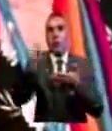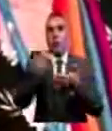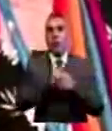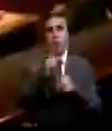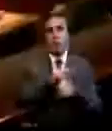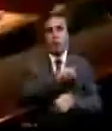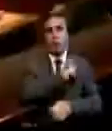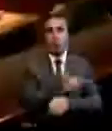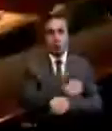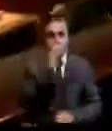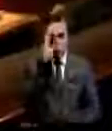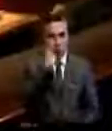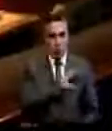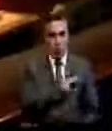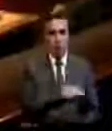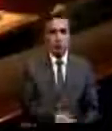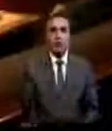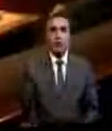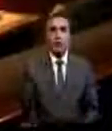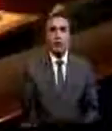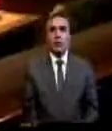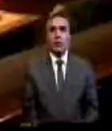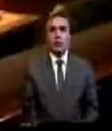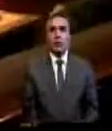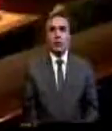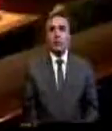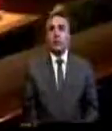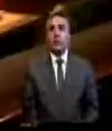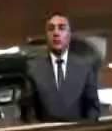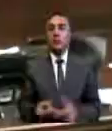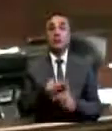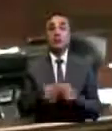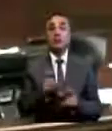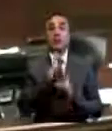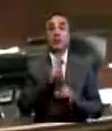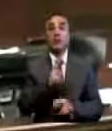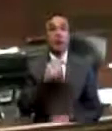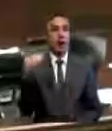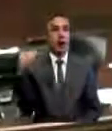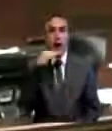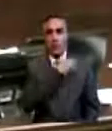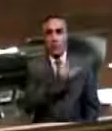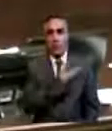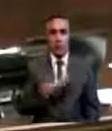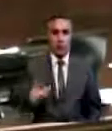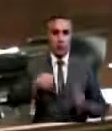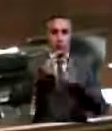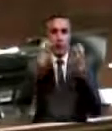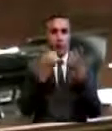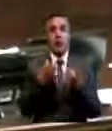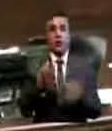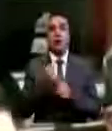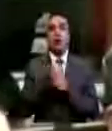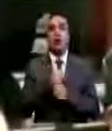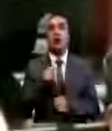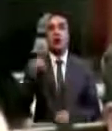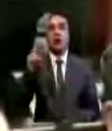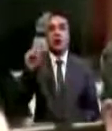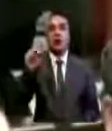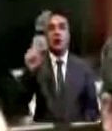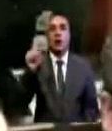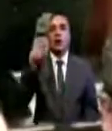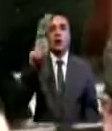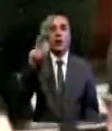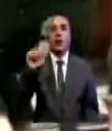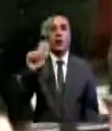progresivo de la fuerza. Bien, eso de inmediato tuvo respuesta del presidente de la Comisión de Seguridad, Ramiro Narváez. Lo hizo